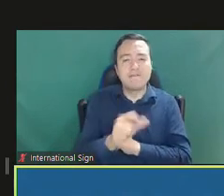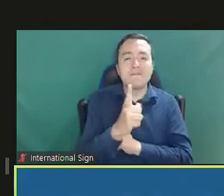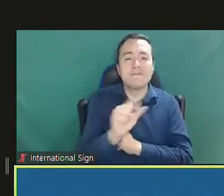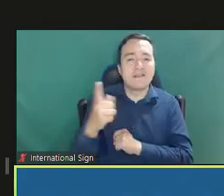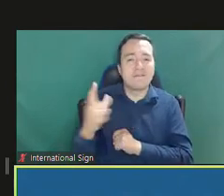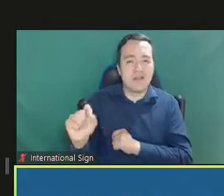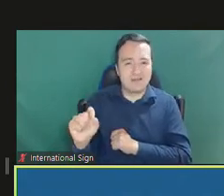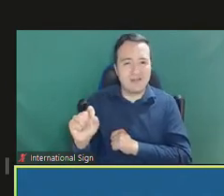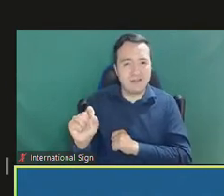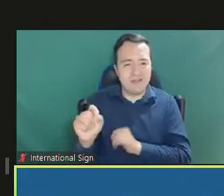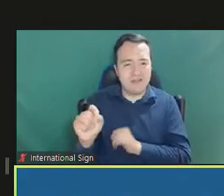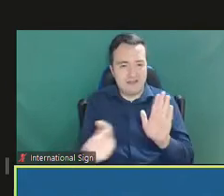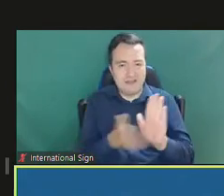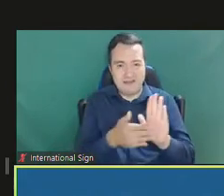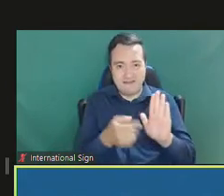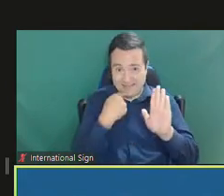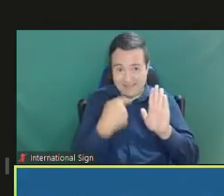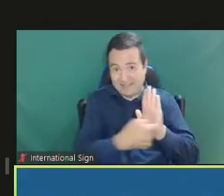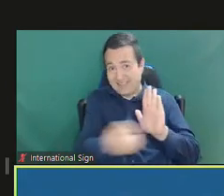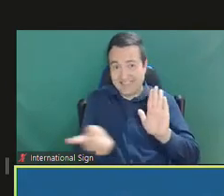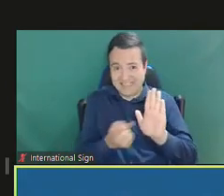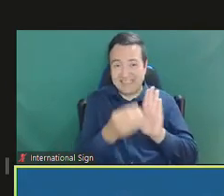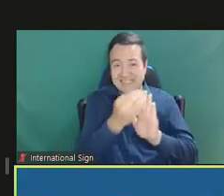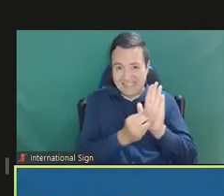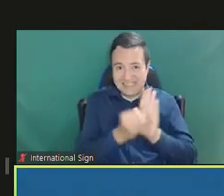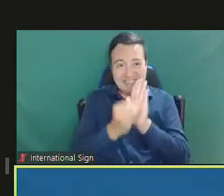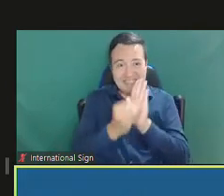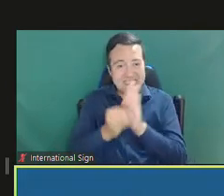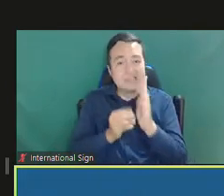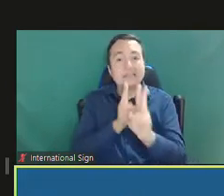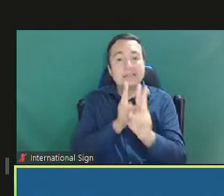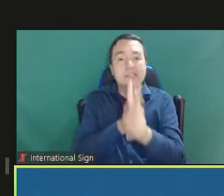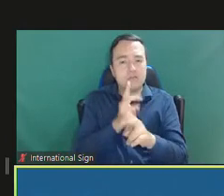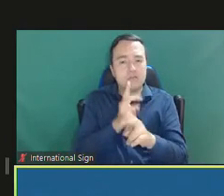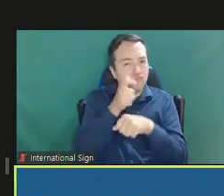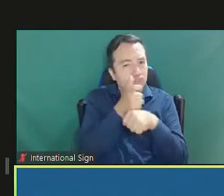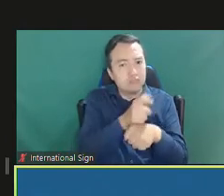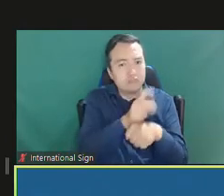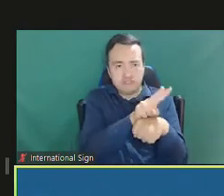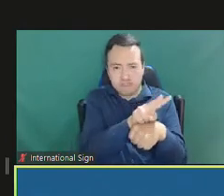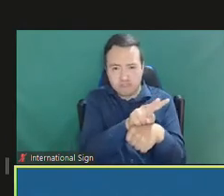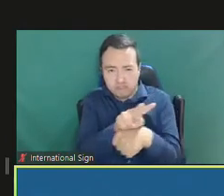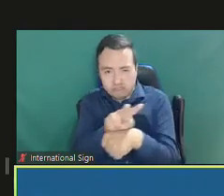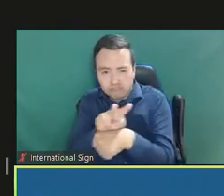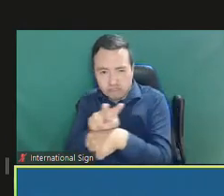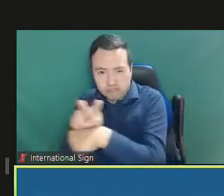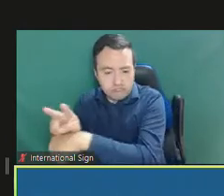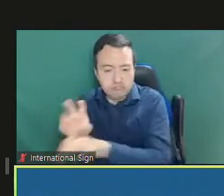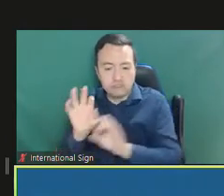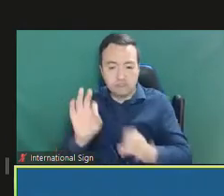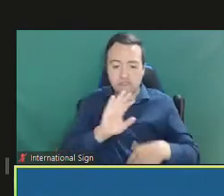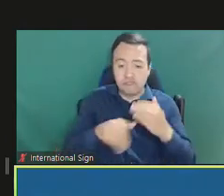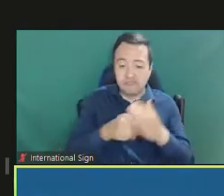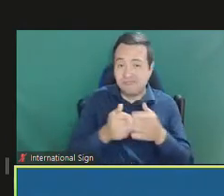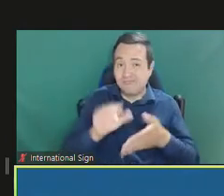pueden ver los resultados del monitoreo de avance de todas las partes las américas